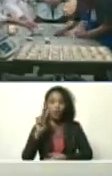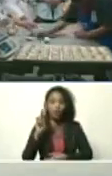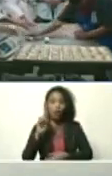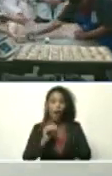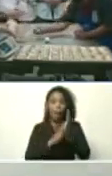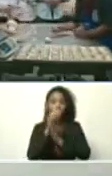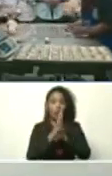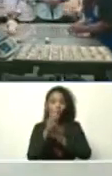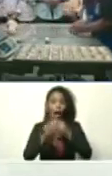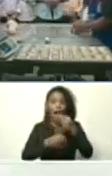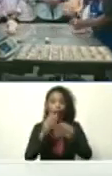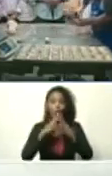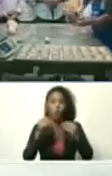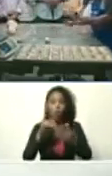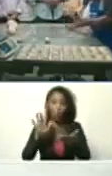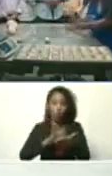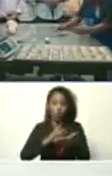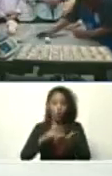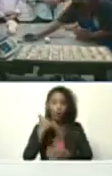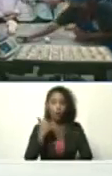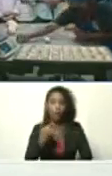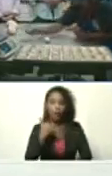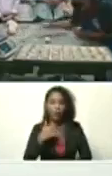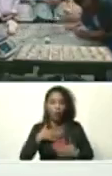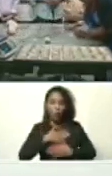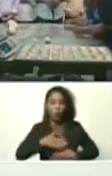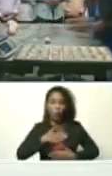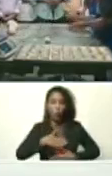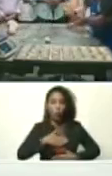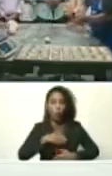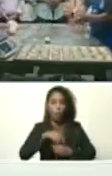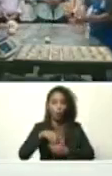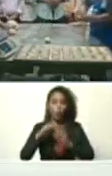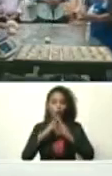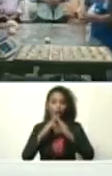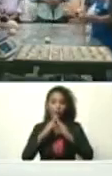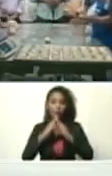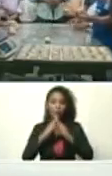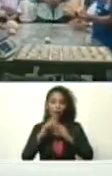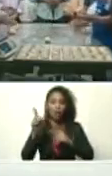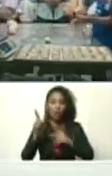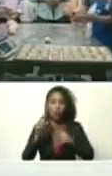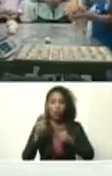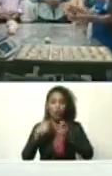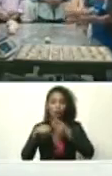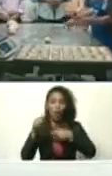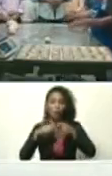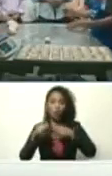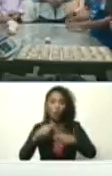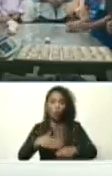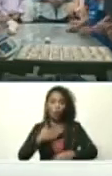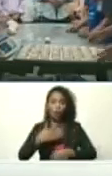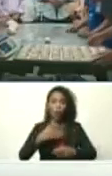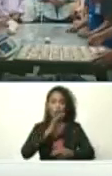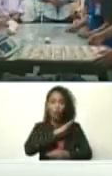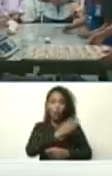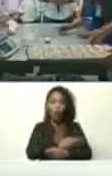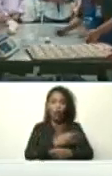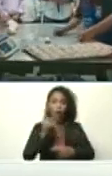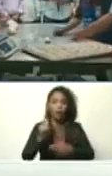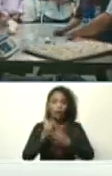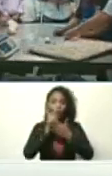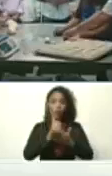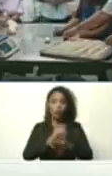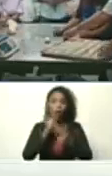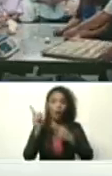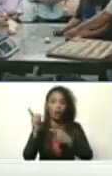haga todo a través del teléfono, a través de la comodidad de su casa, a través de su negocio, y podamos fortalecerlo, ayudarlo. Aquí